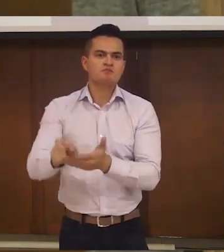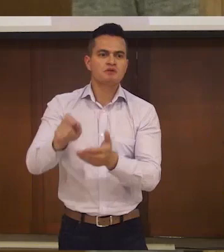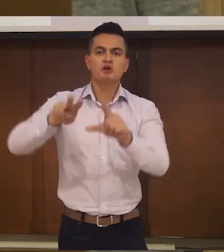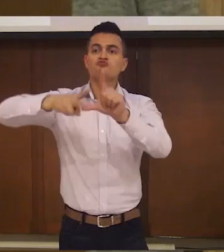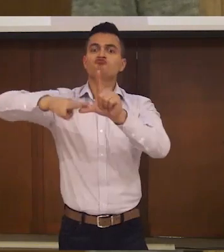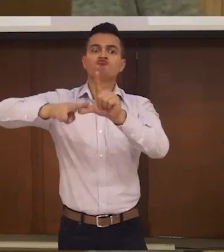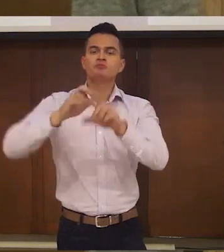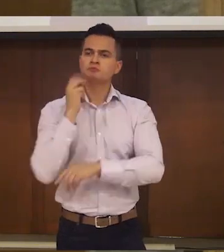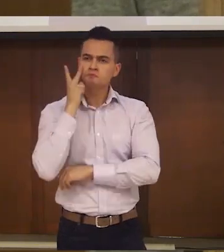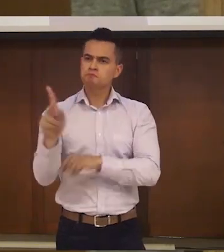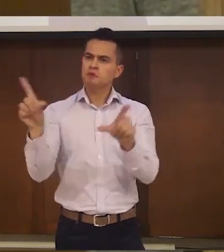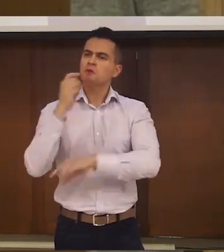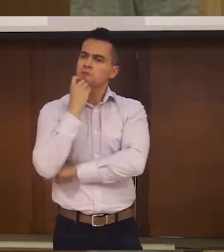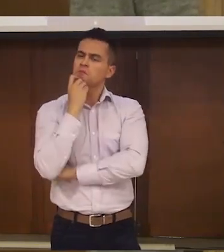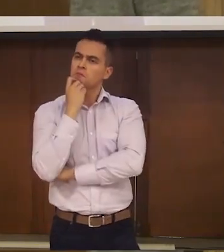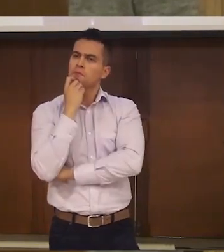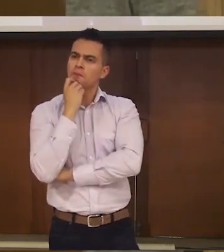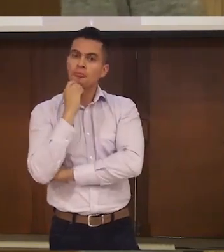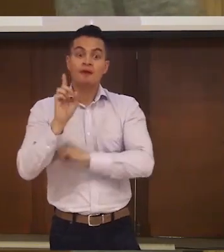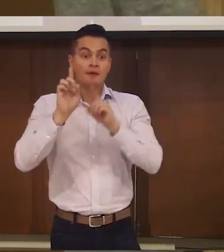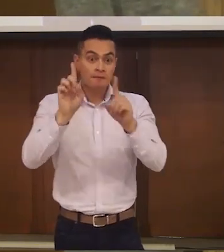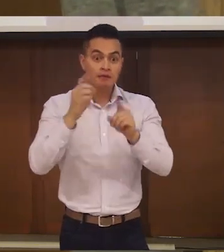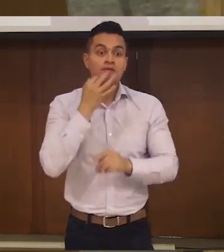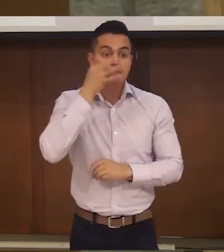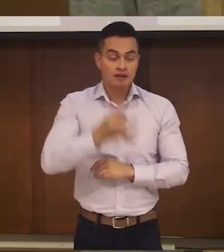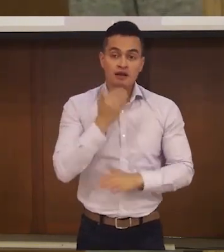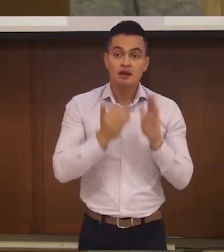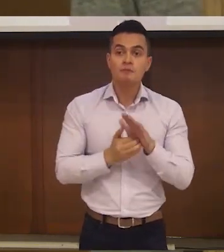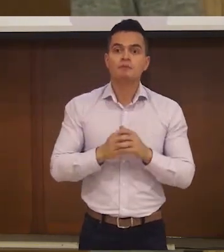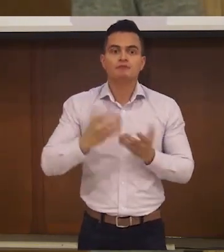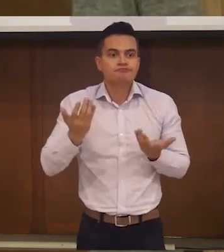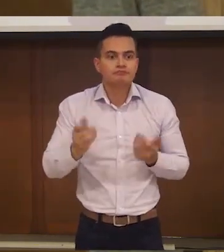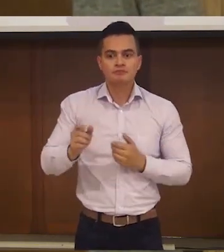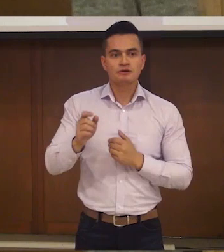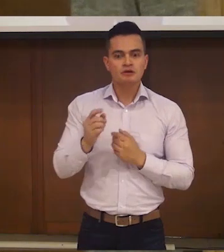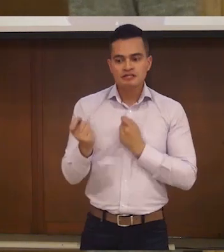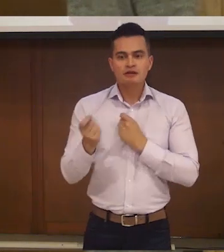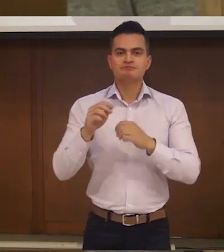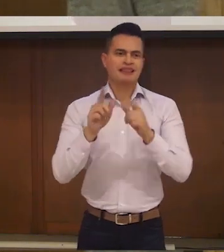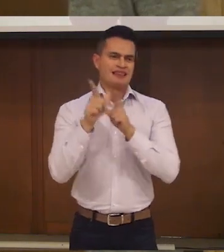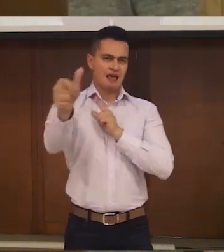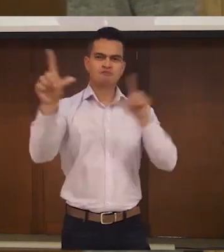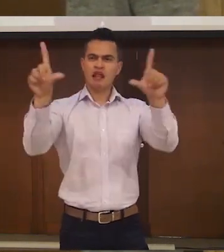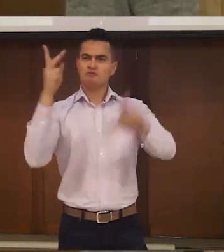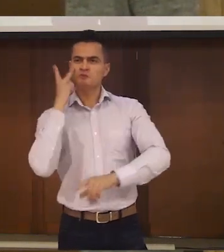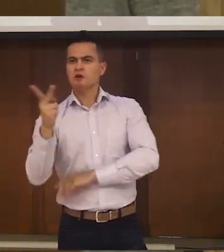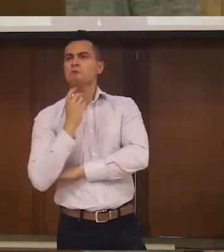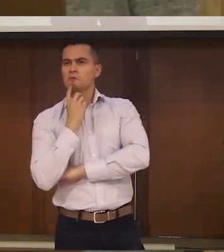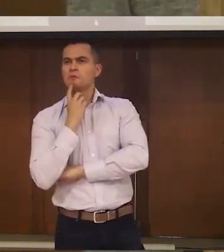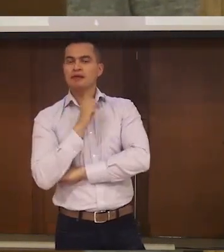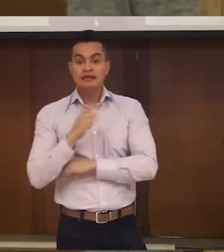traductor. Les aseguro que ver a un traductor trabajando, hablando de cerca, es